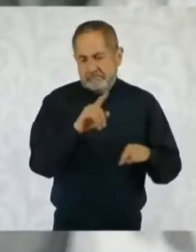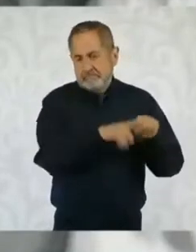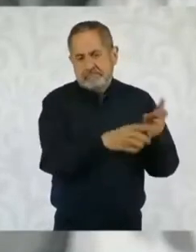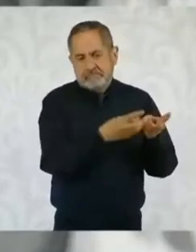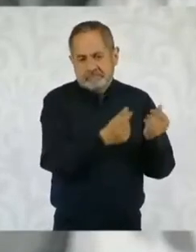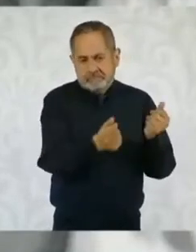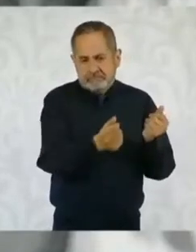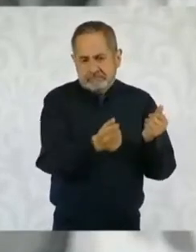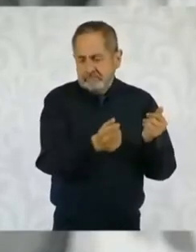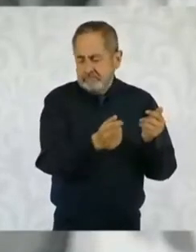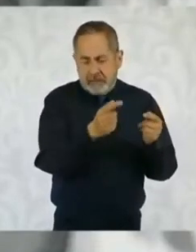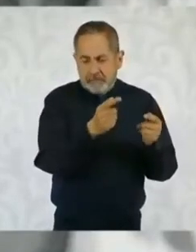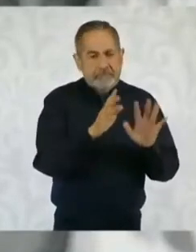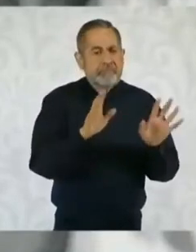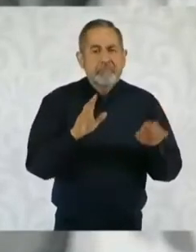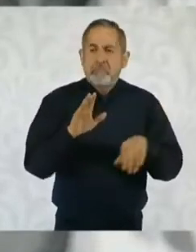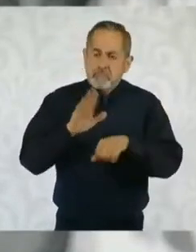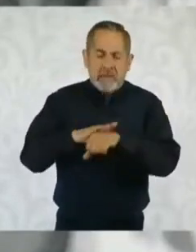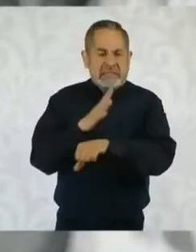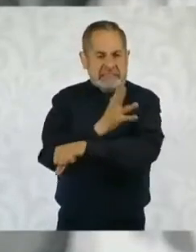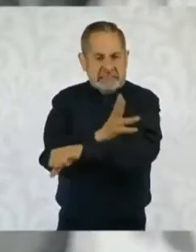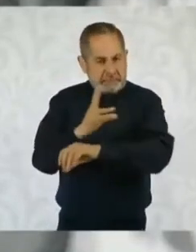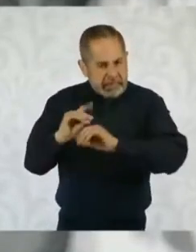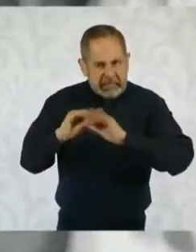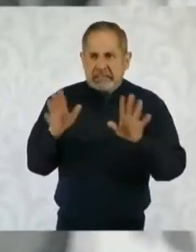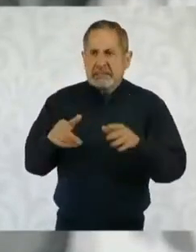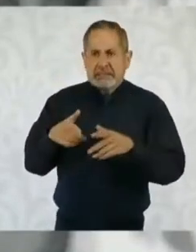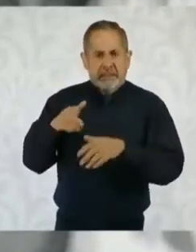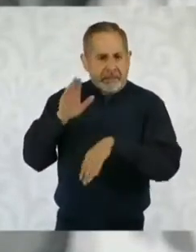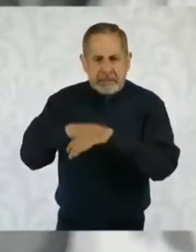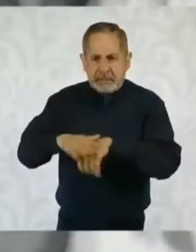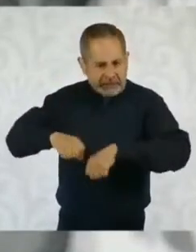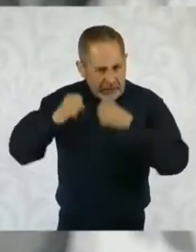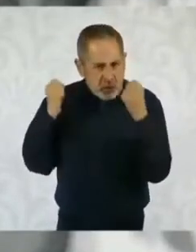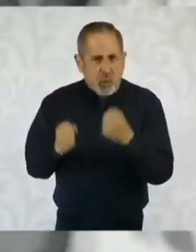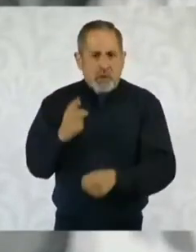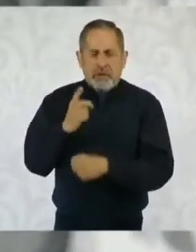manteniendo y fortaleciendo la transparencia y la seguridad de los datos personales.